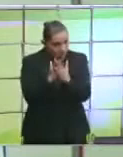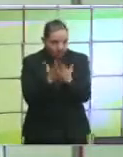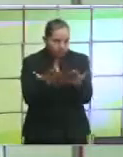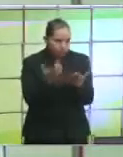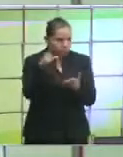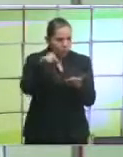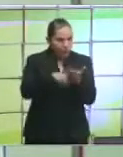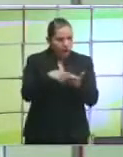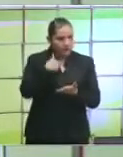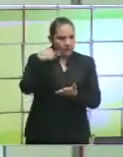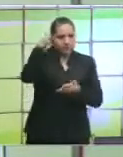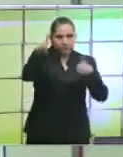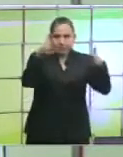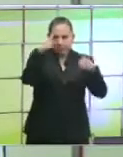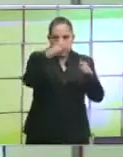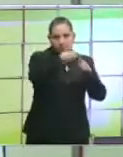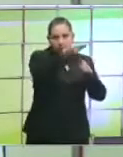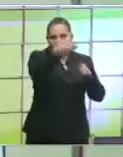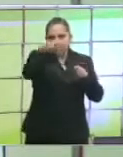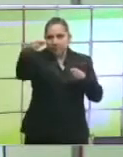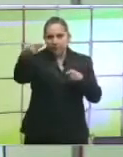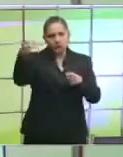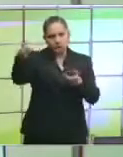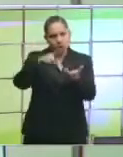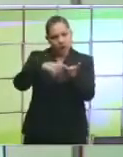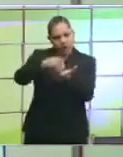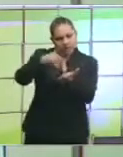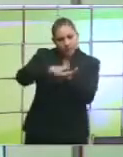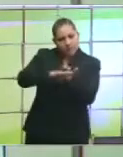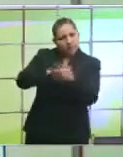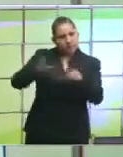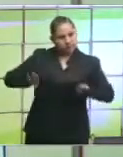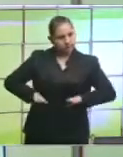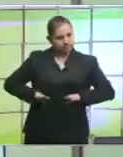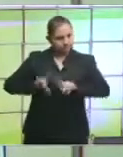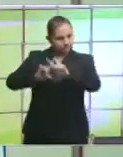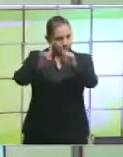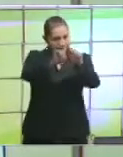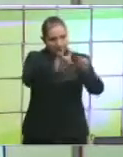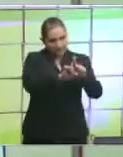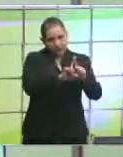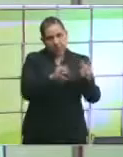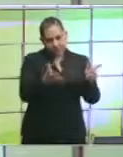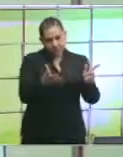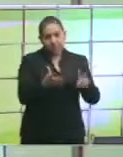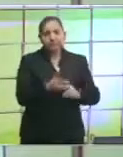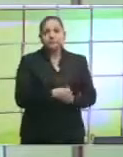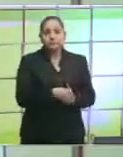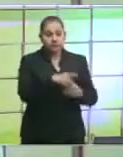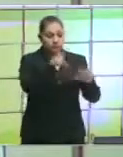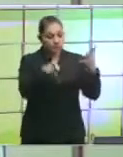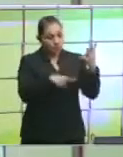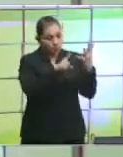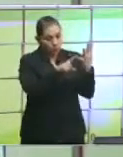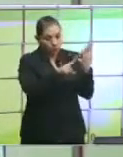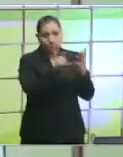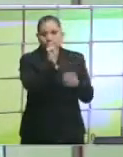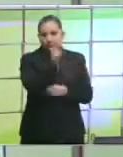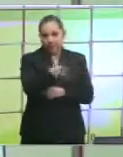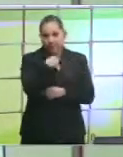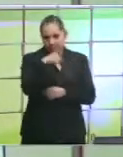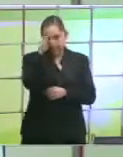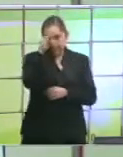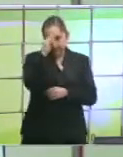tenemos esta misma condición la cuarta es un asunto importante que en su momento promovió muchísimo